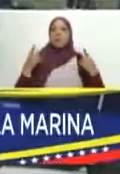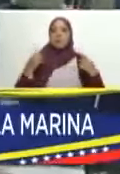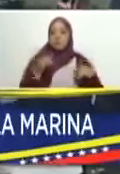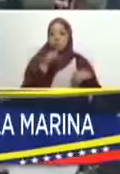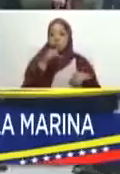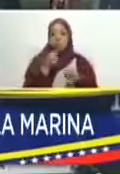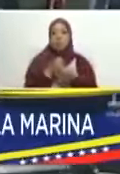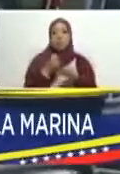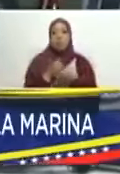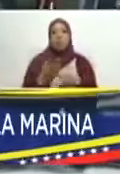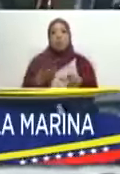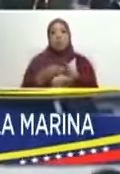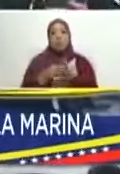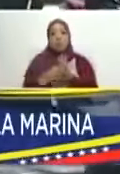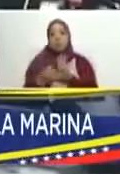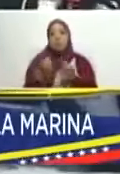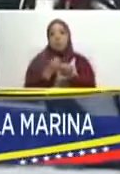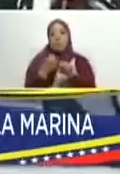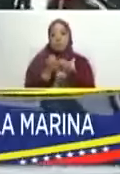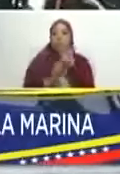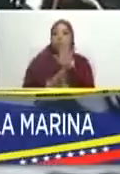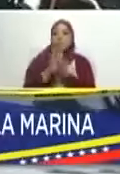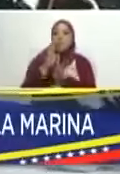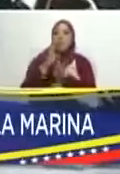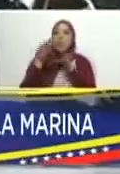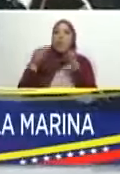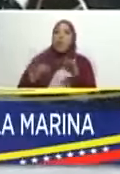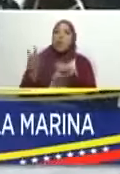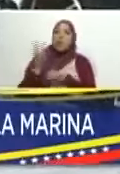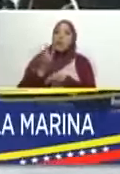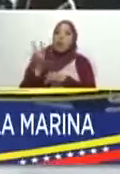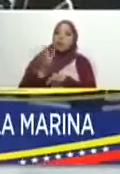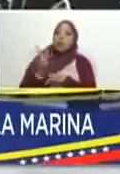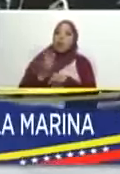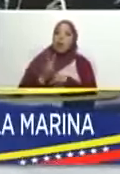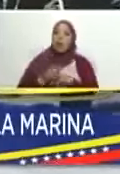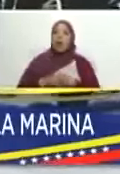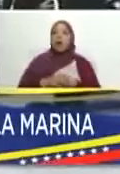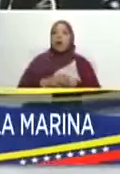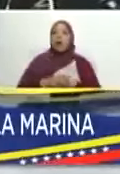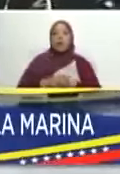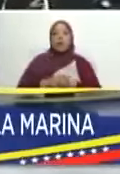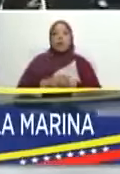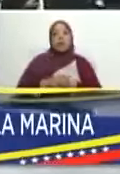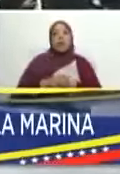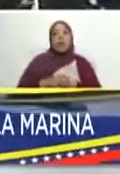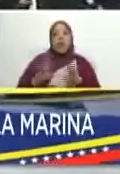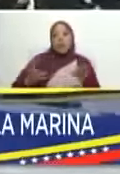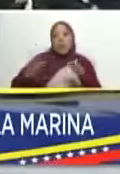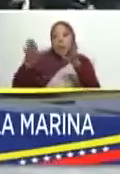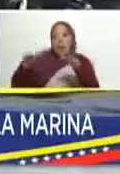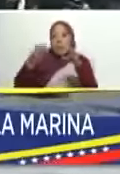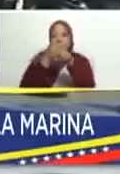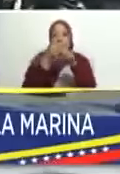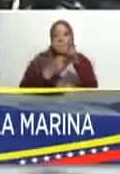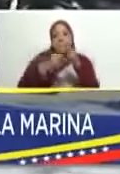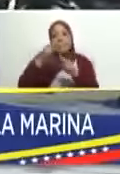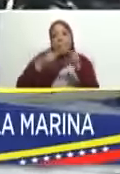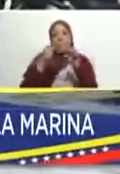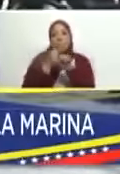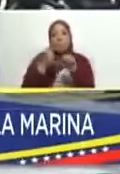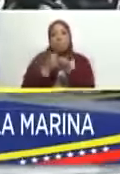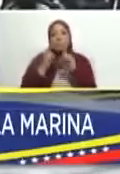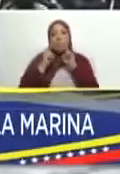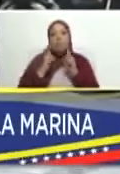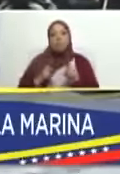una referencia para el desarrollo urbano del país, y prueba de ello es la inauguración de esta obra de envergadura. También podemos... Estas obras,